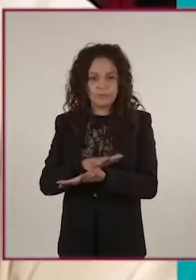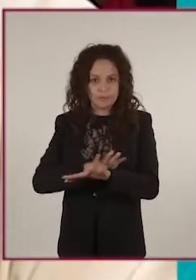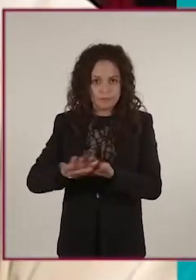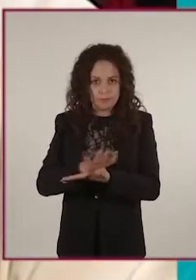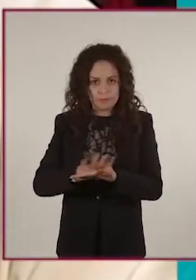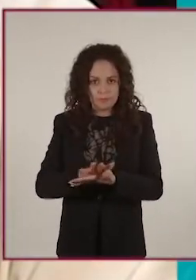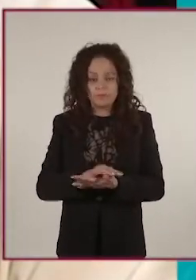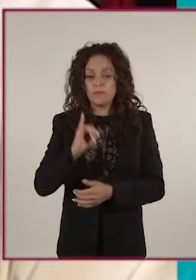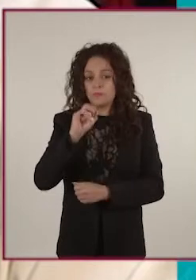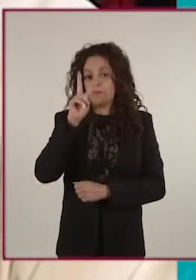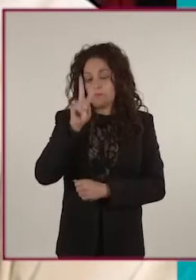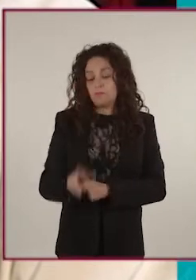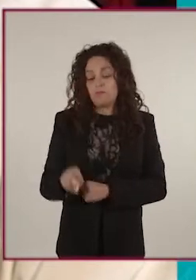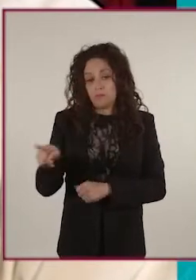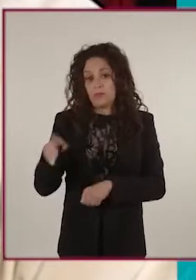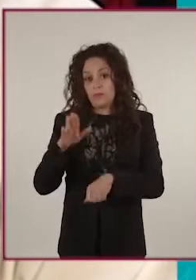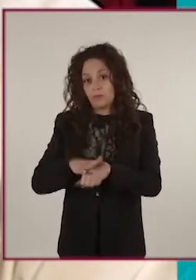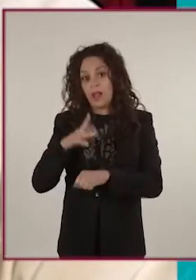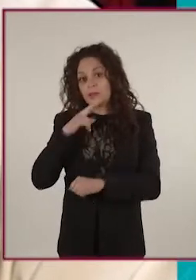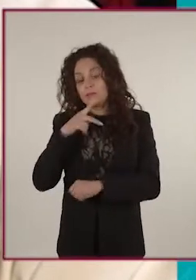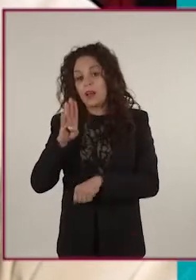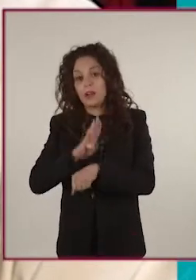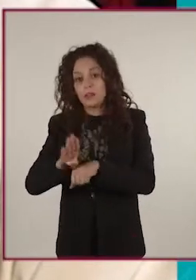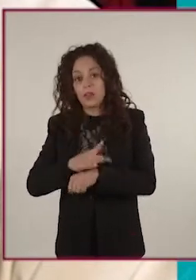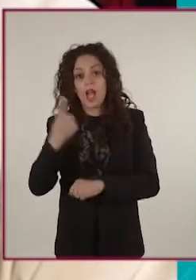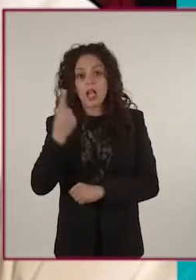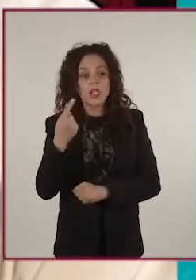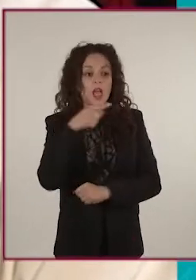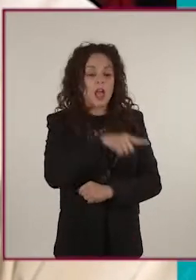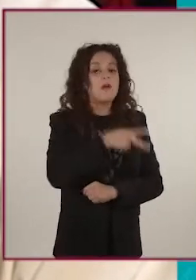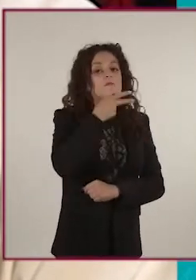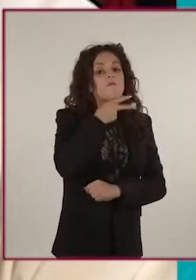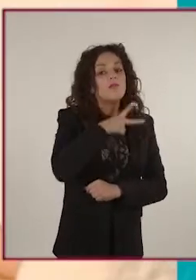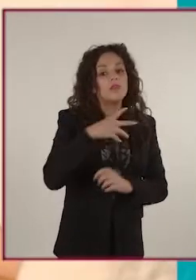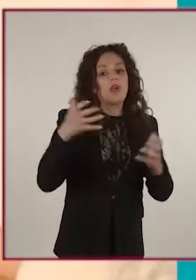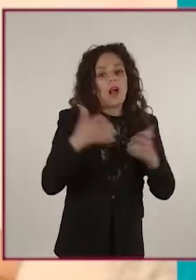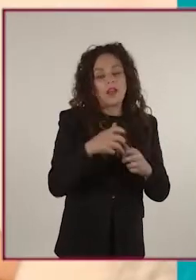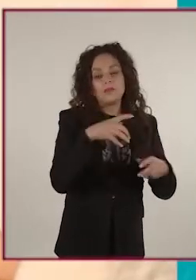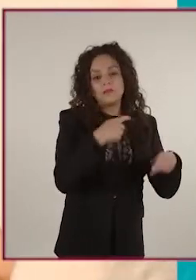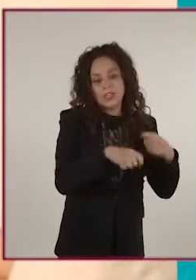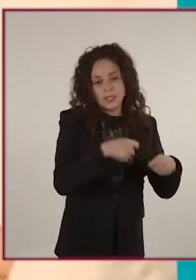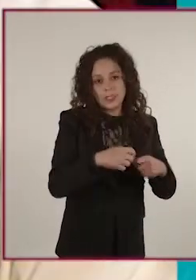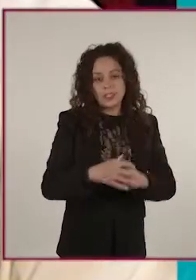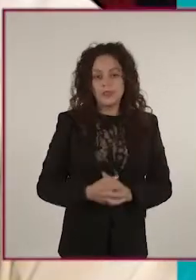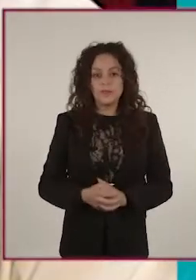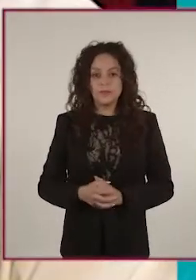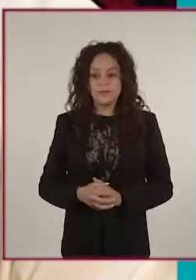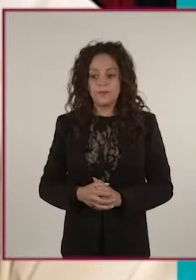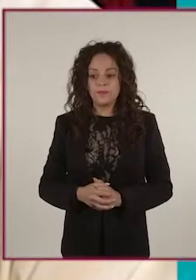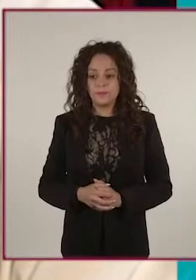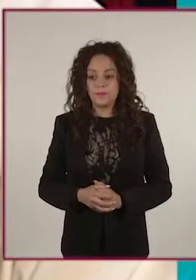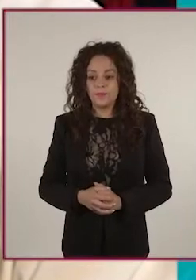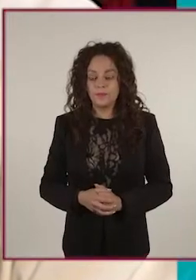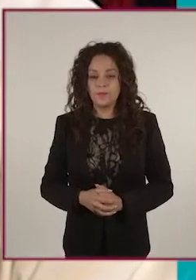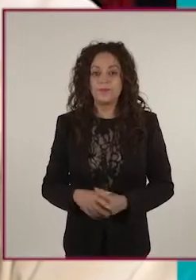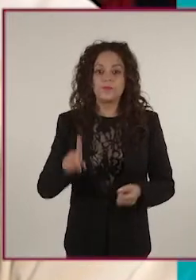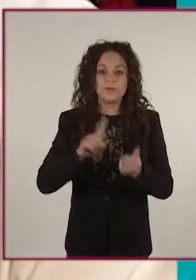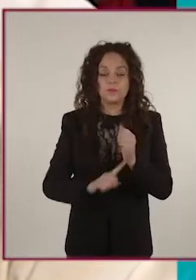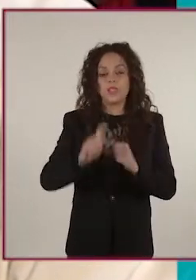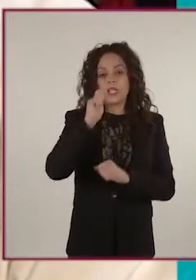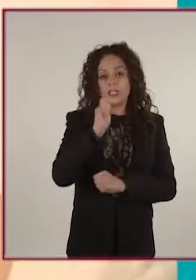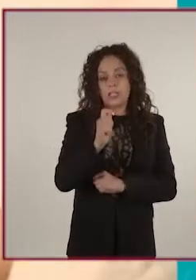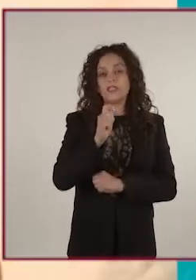ventaja contra los plásticos obtenidos de la petroquímica, ¿no? En cuanto al impacto en el